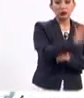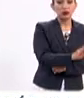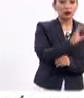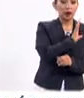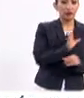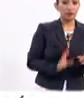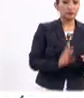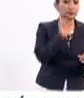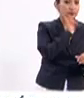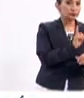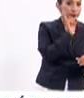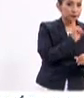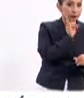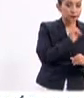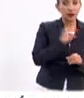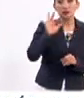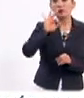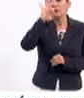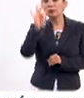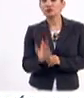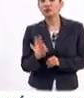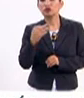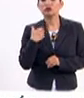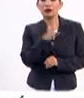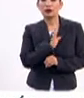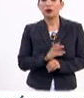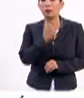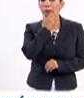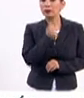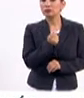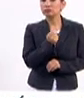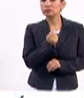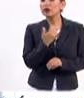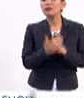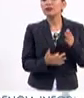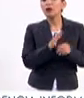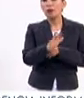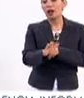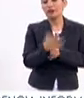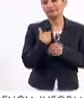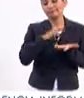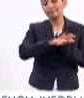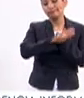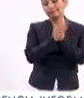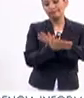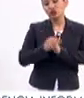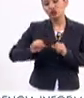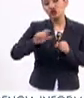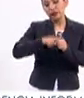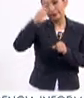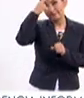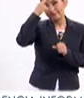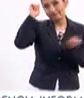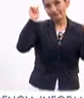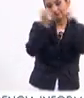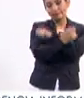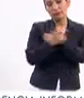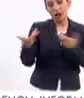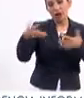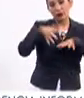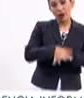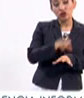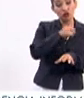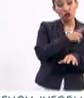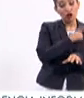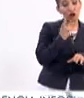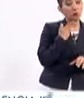50% de candidaturas mujeres y 50% de hombres. ¿Cuál es la agenda pendiente? Pues transformarnos como sociedad para ser una sociedad incluyente no